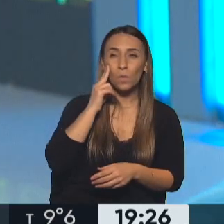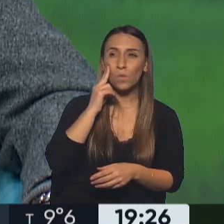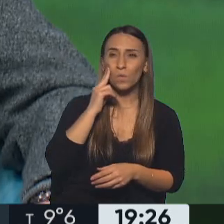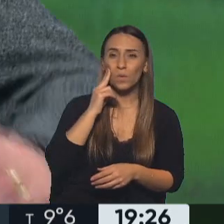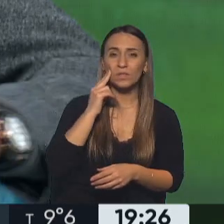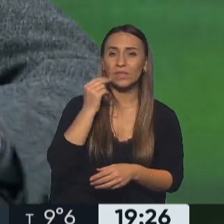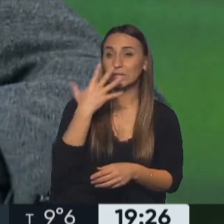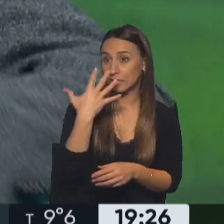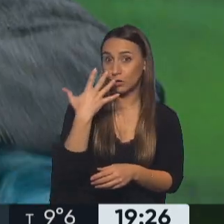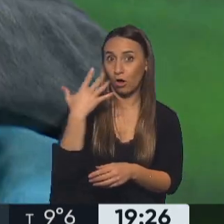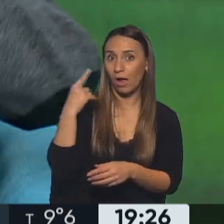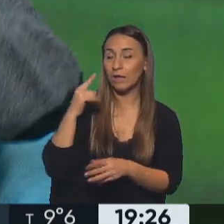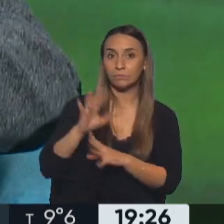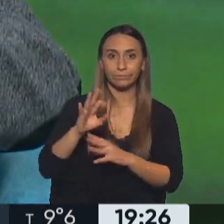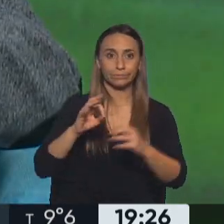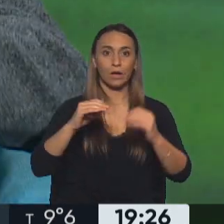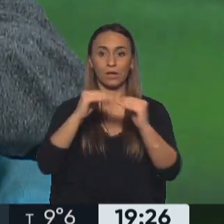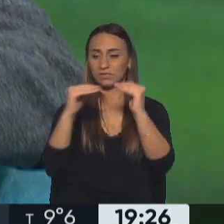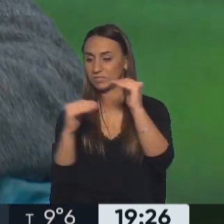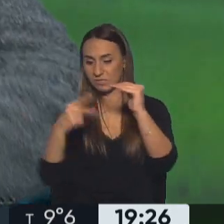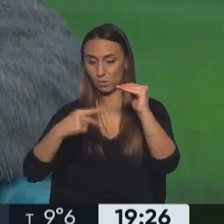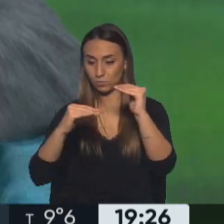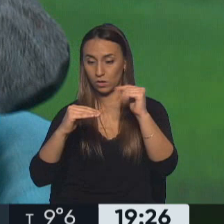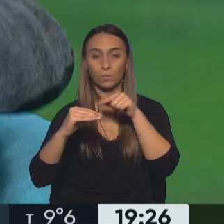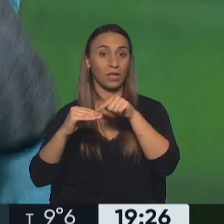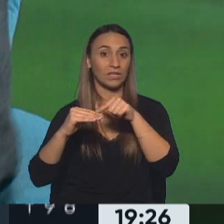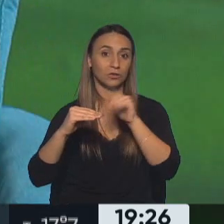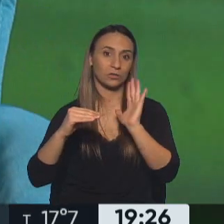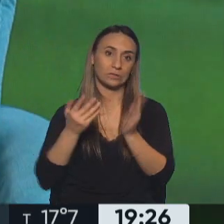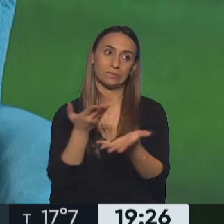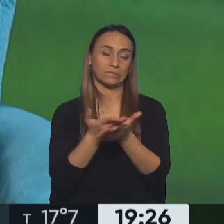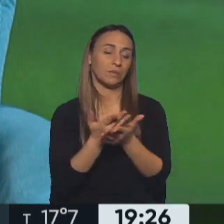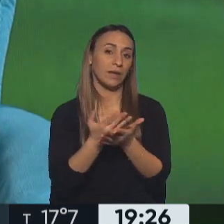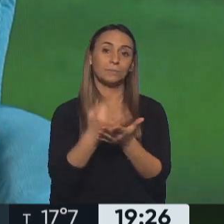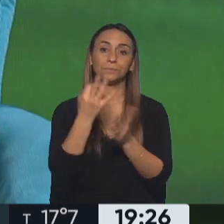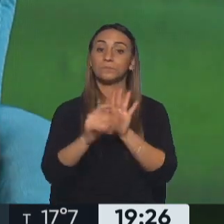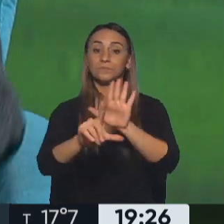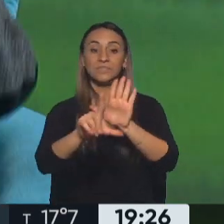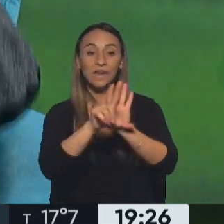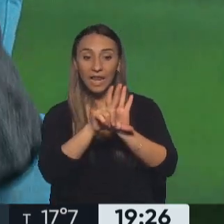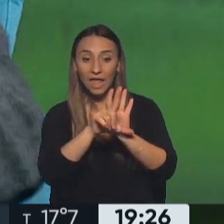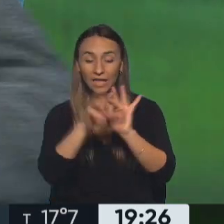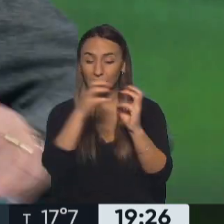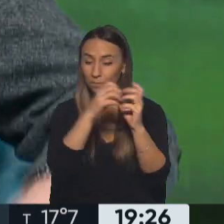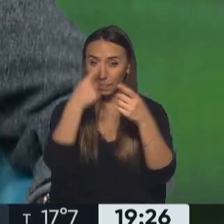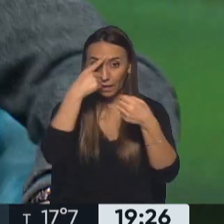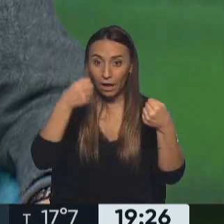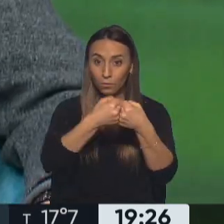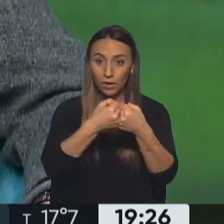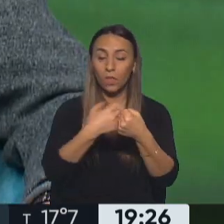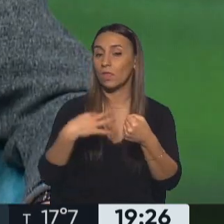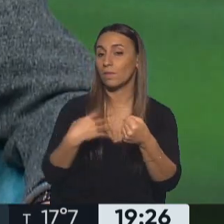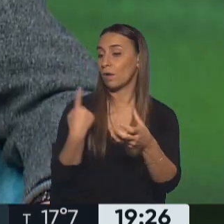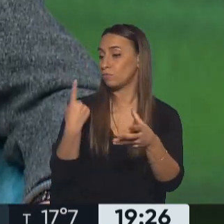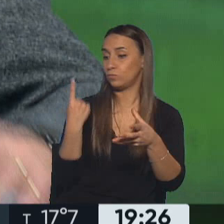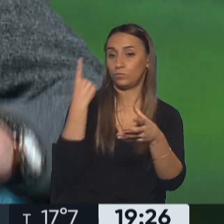de 1995 entonces los diputados el frepaso exigieron bueno para que haya consenso en una ley dijo seguramente hay que poner un miembro